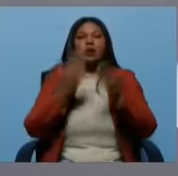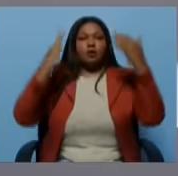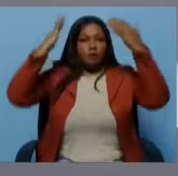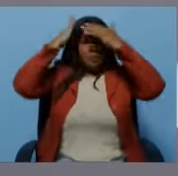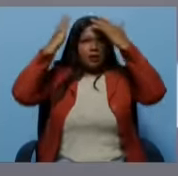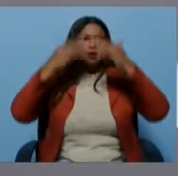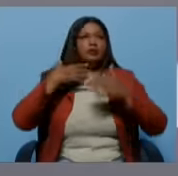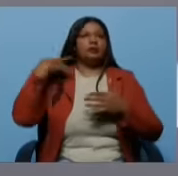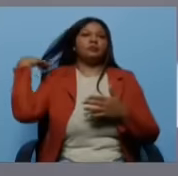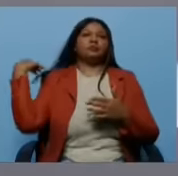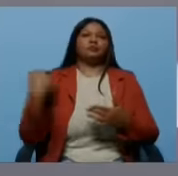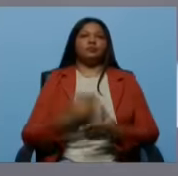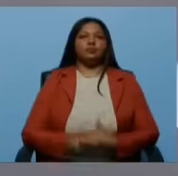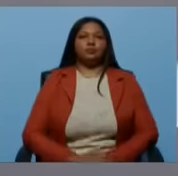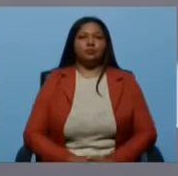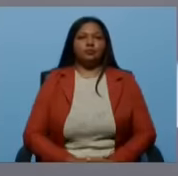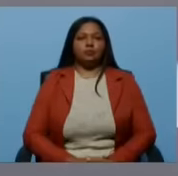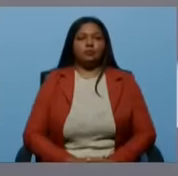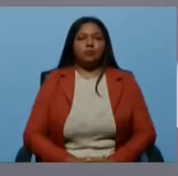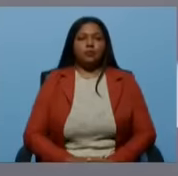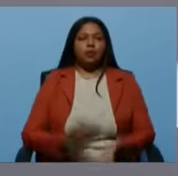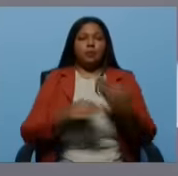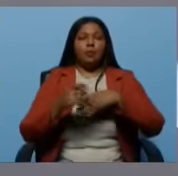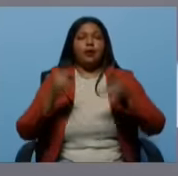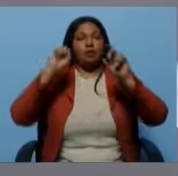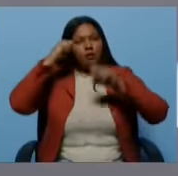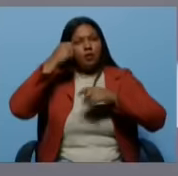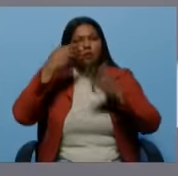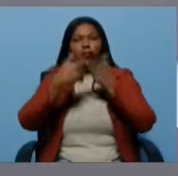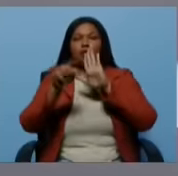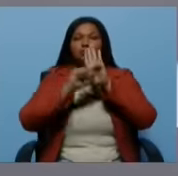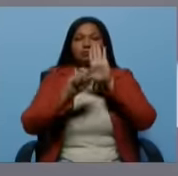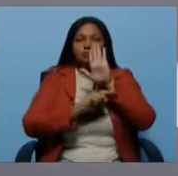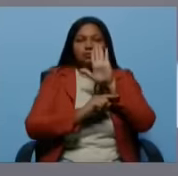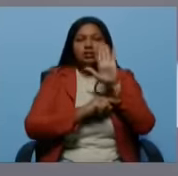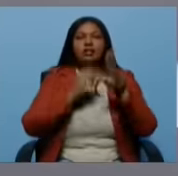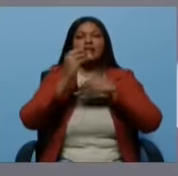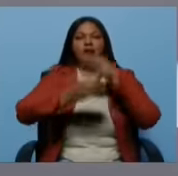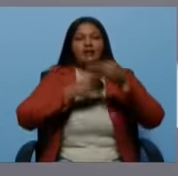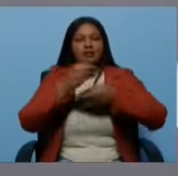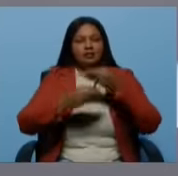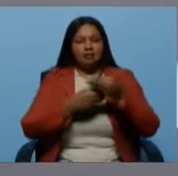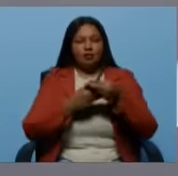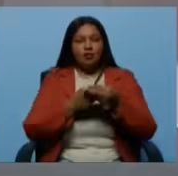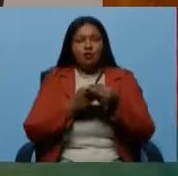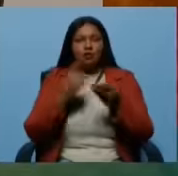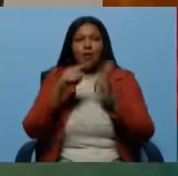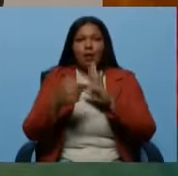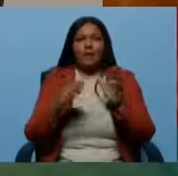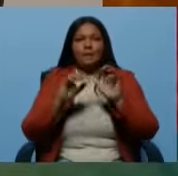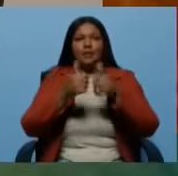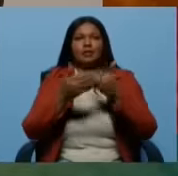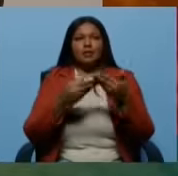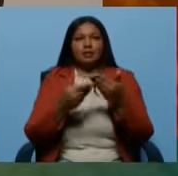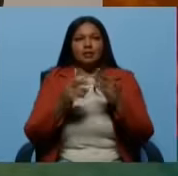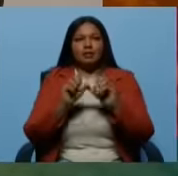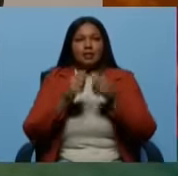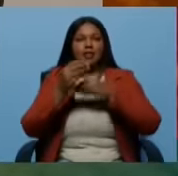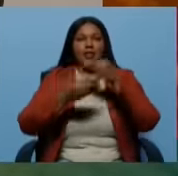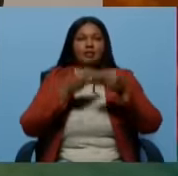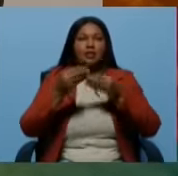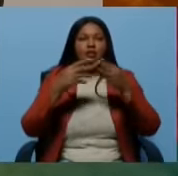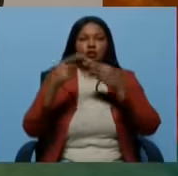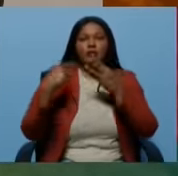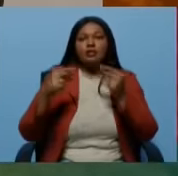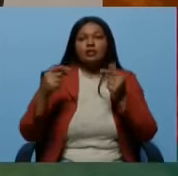señor Milei. Pero vamos a recordar cuáles son estos antecedentes, ¿no?, que dan pie a que se realizara todas